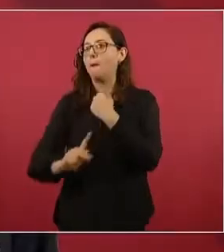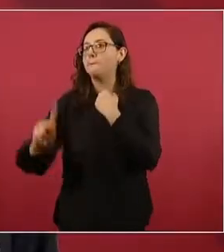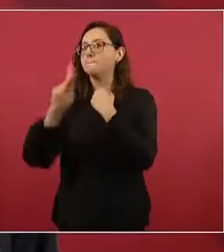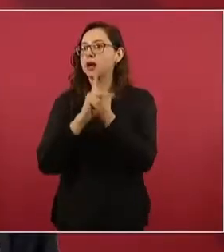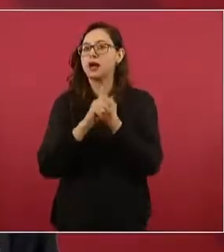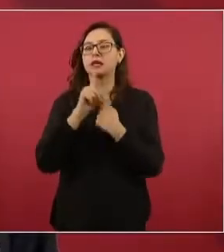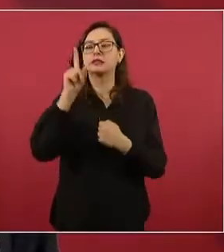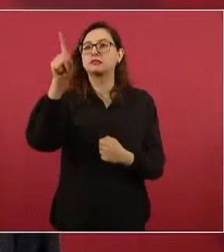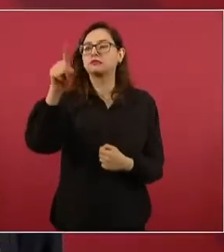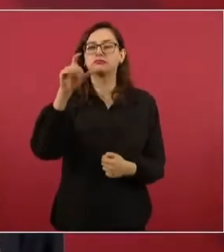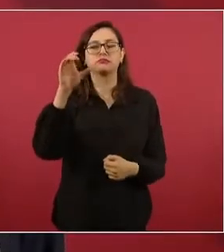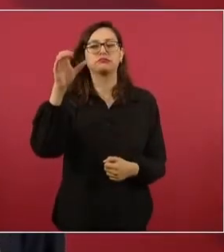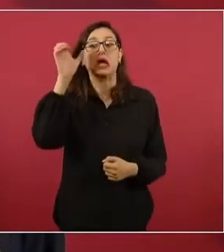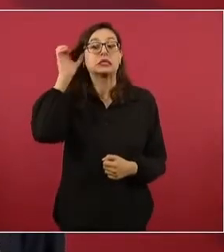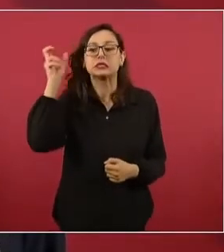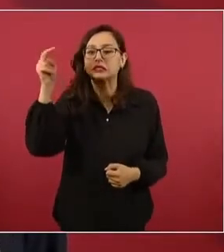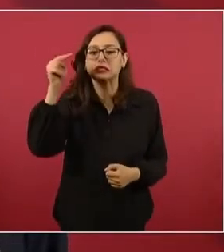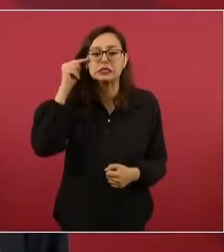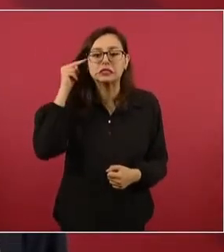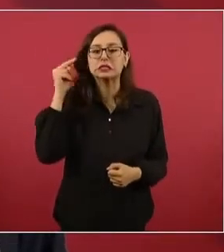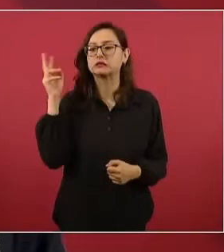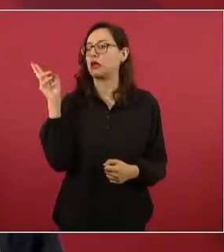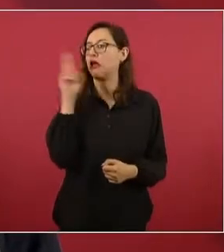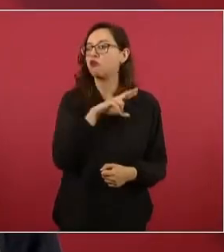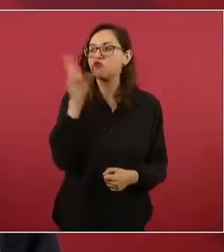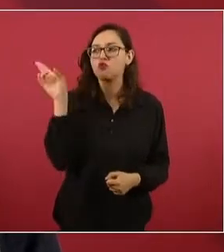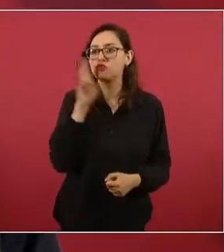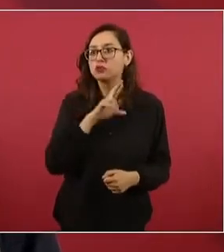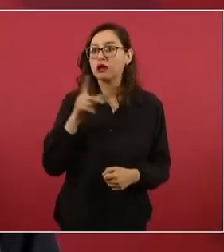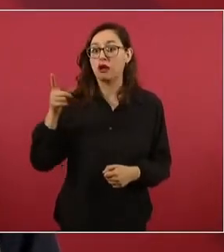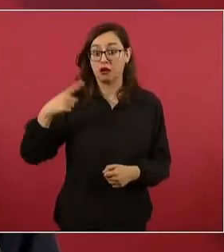de China o de Rusia.